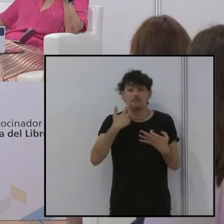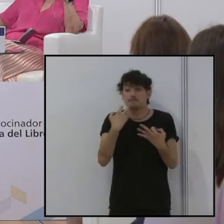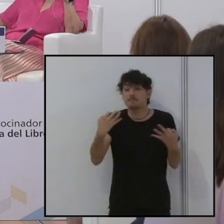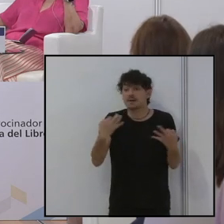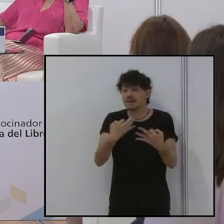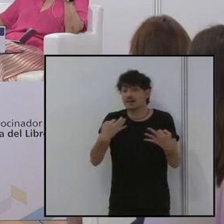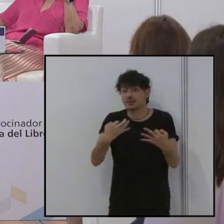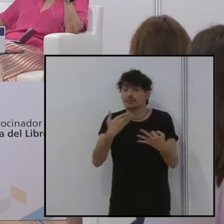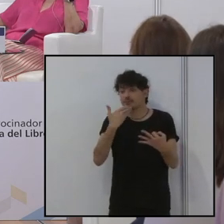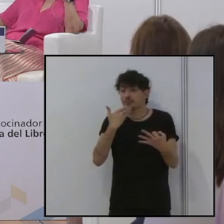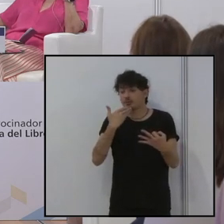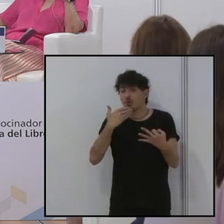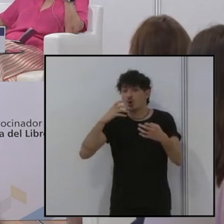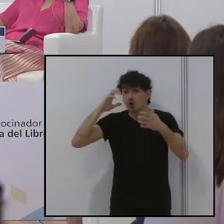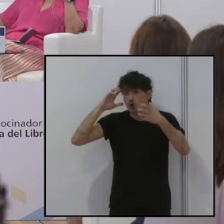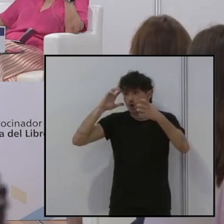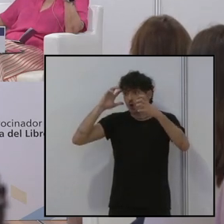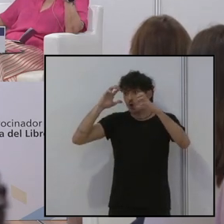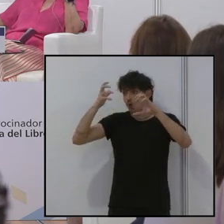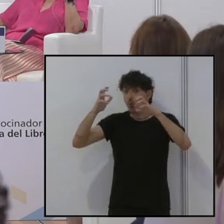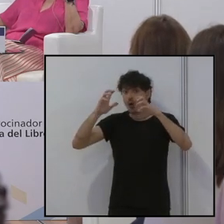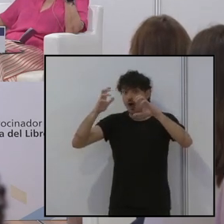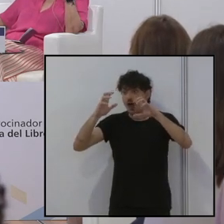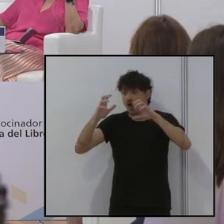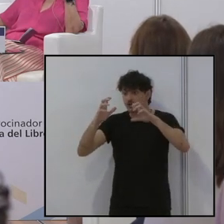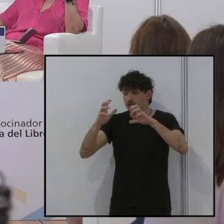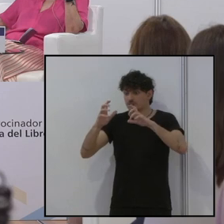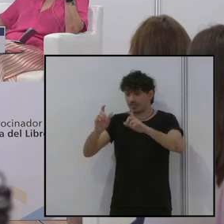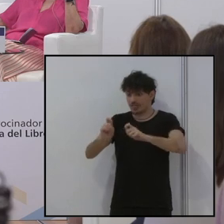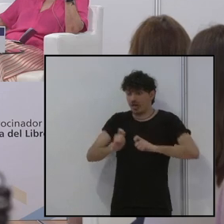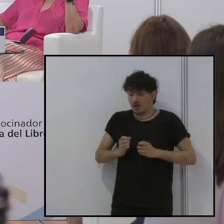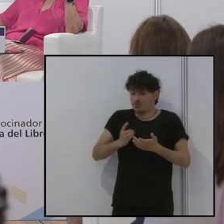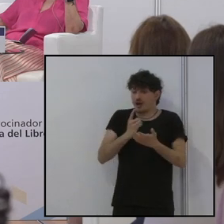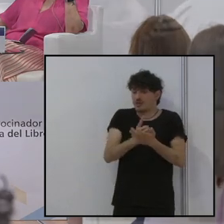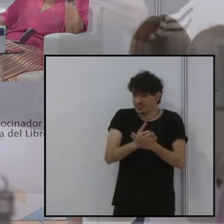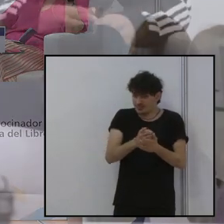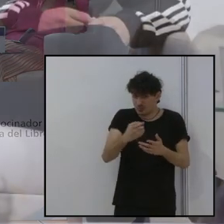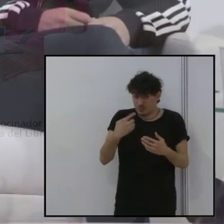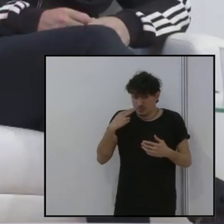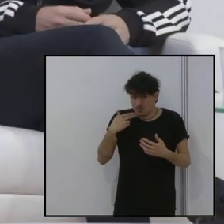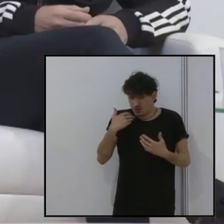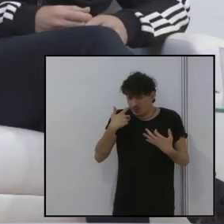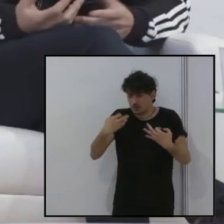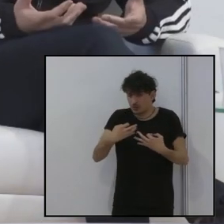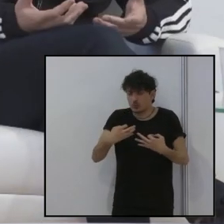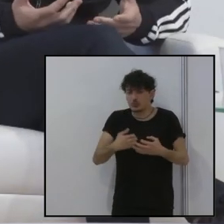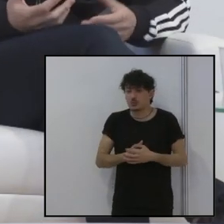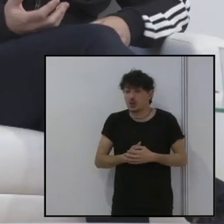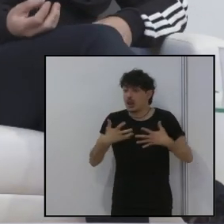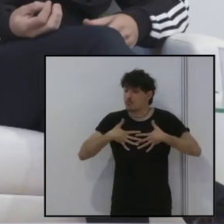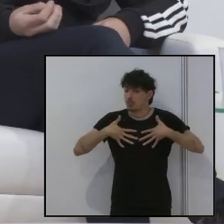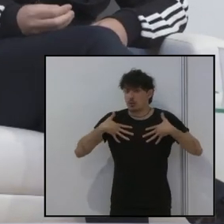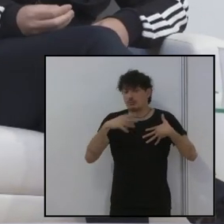a los fantasmas de la locura, dejar que se acercaran demasiado? No, convocas las emociones, pero no devuelves a la locura al sitio. Emocionalmente